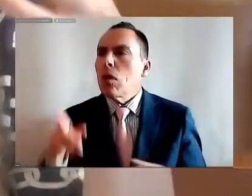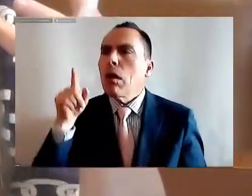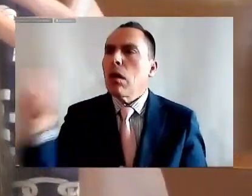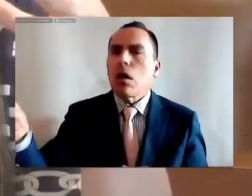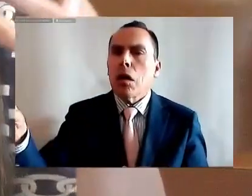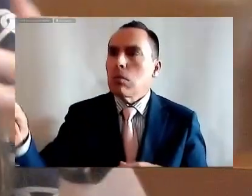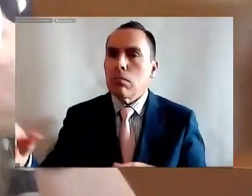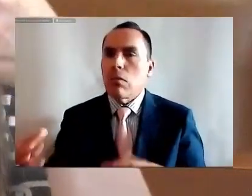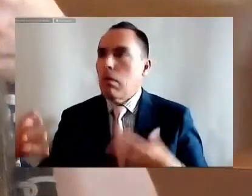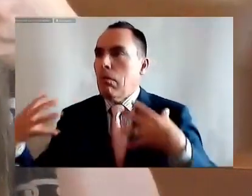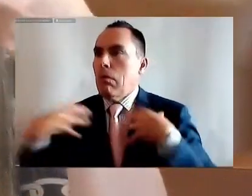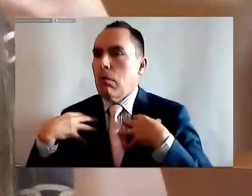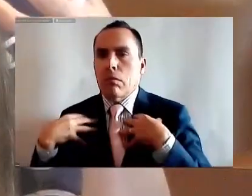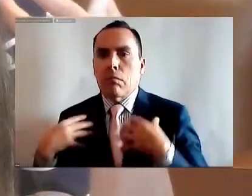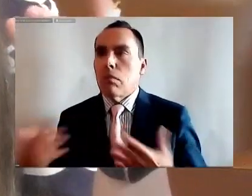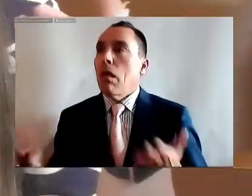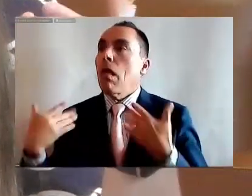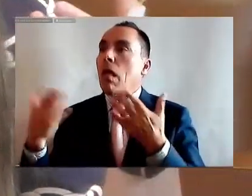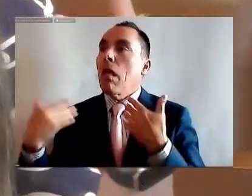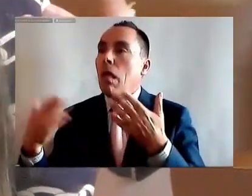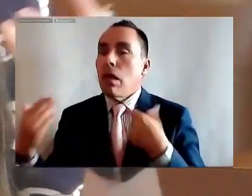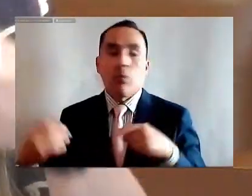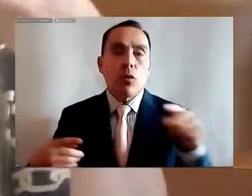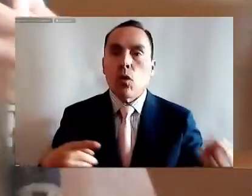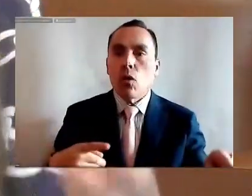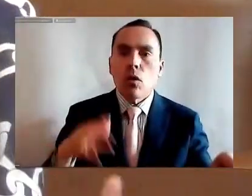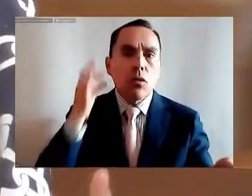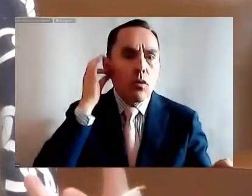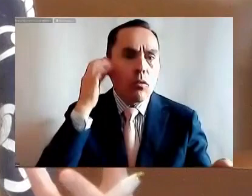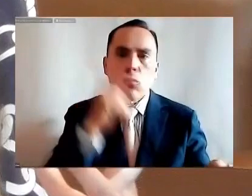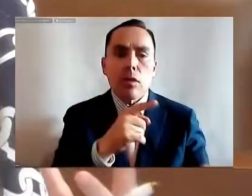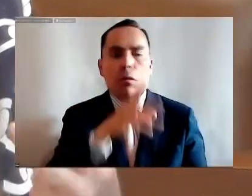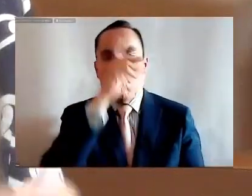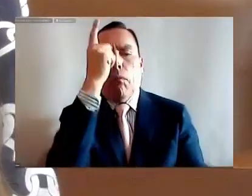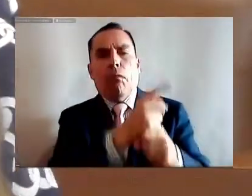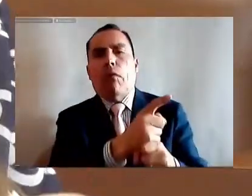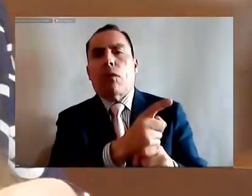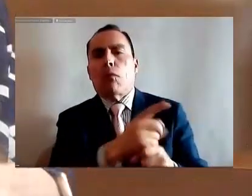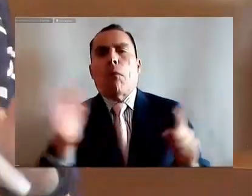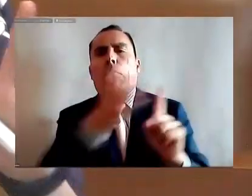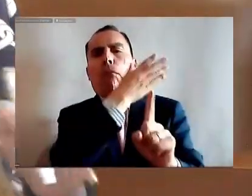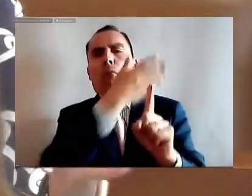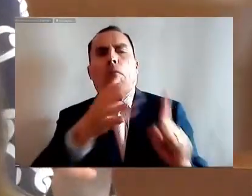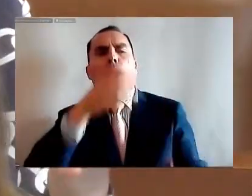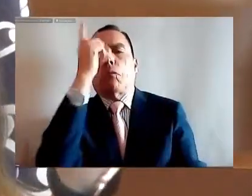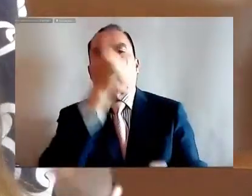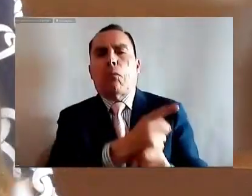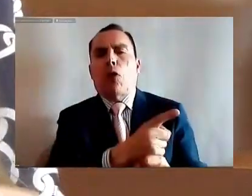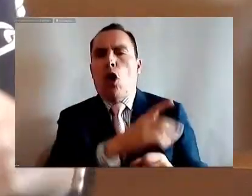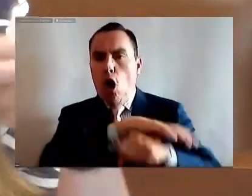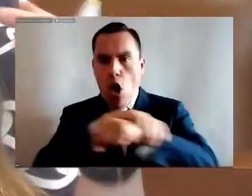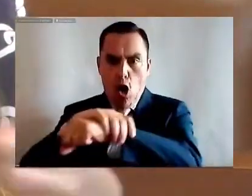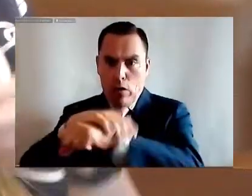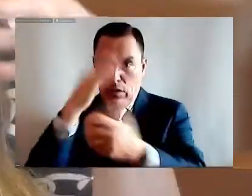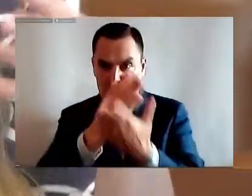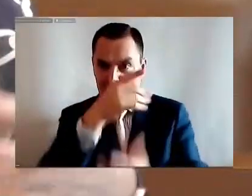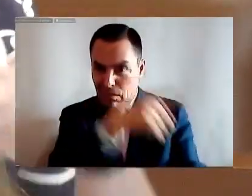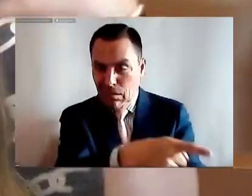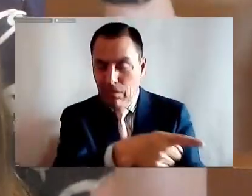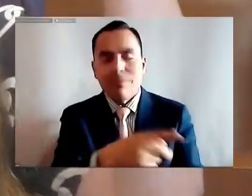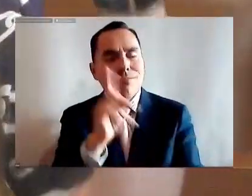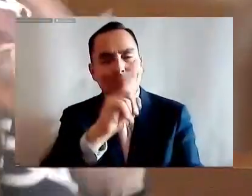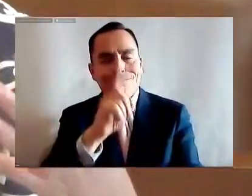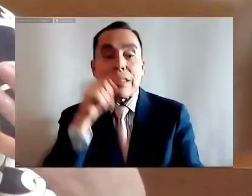beneficio moral el poder hacerse cargo de la casa y de los hijos y no una actividad productiva. Y entonces, gran avance en que se considere